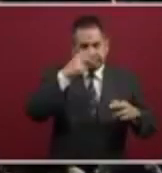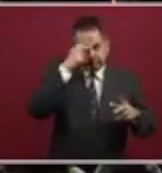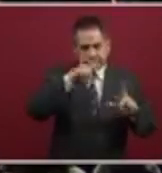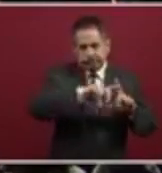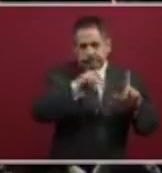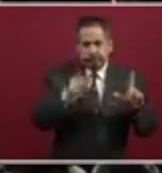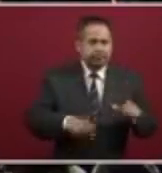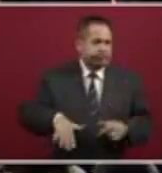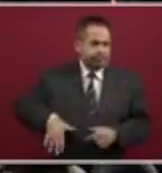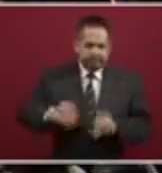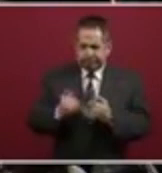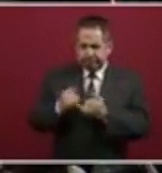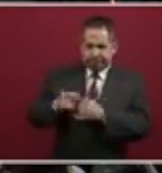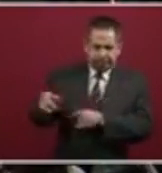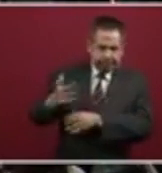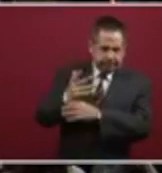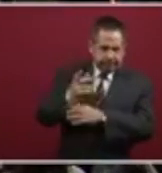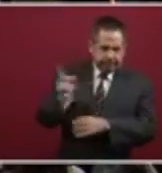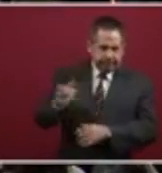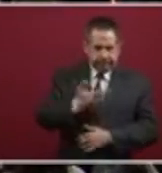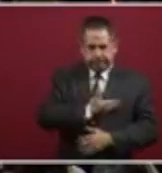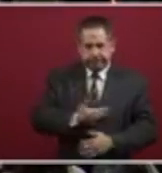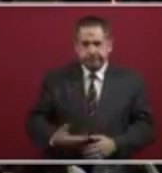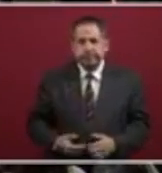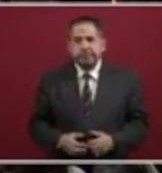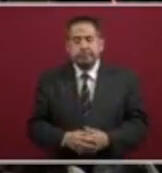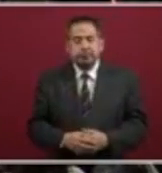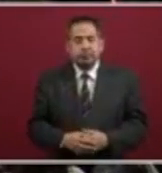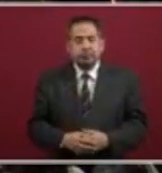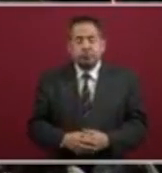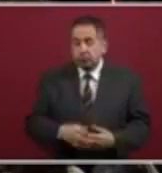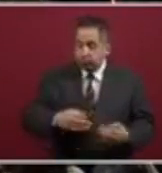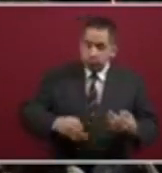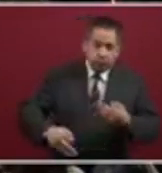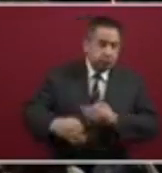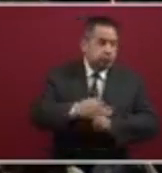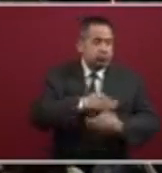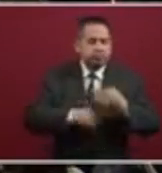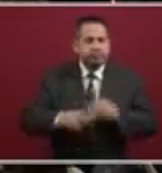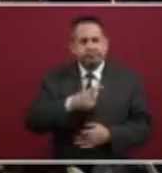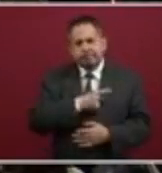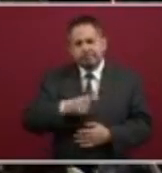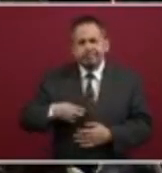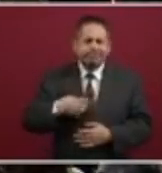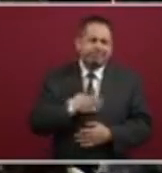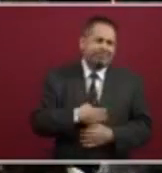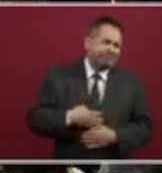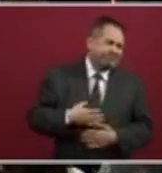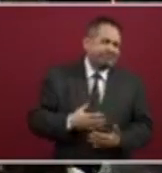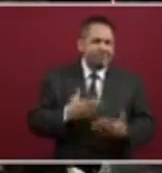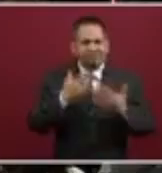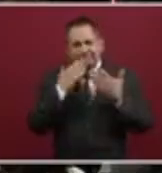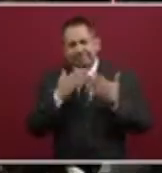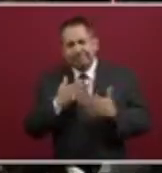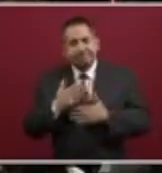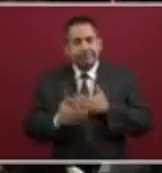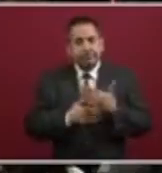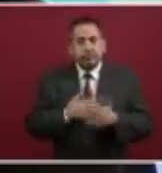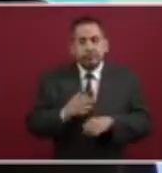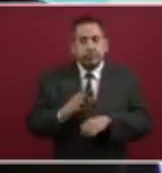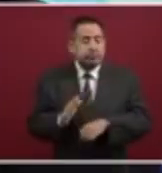decir el señor presidente. Y todos debemos de festejar con ellas y ellos, porque